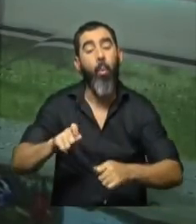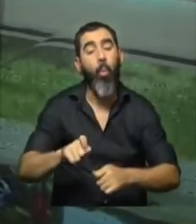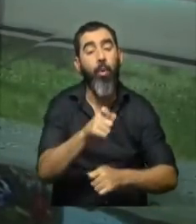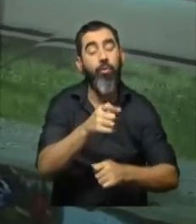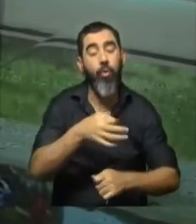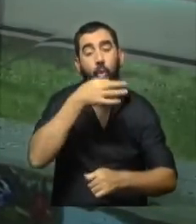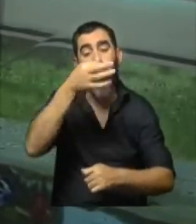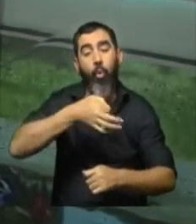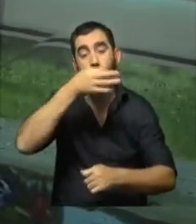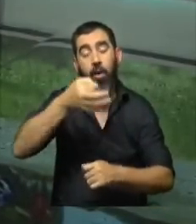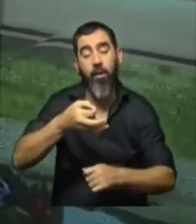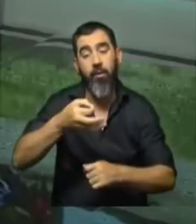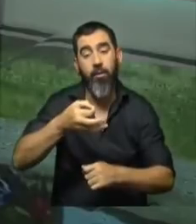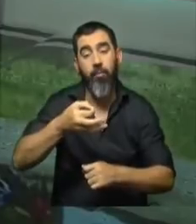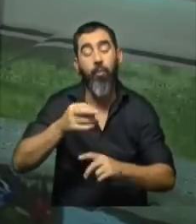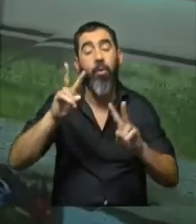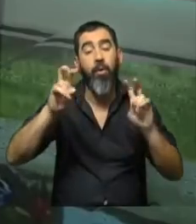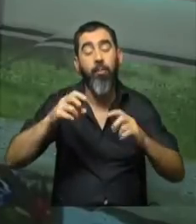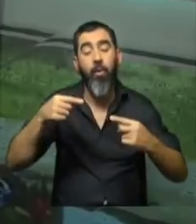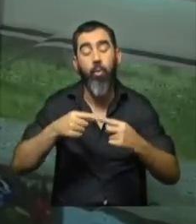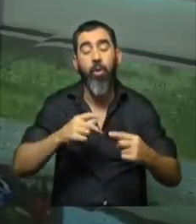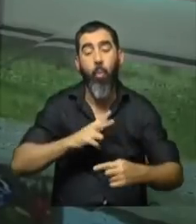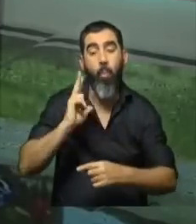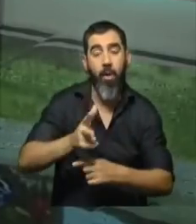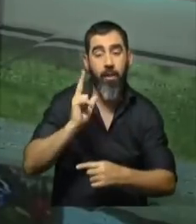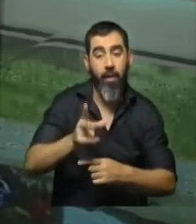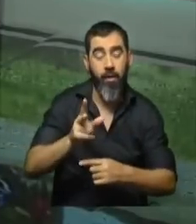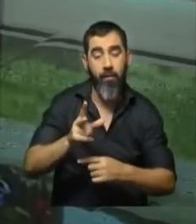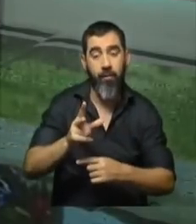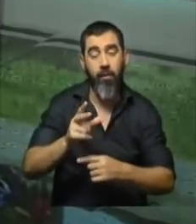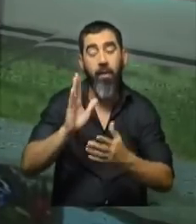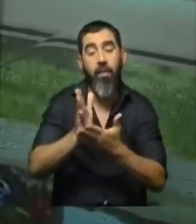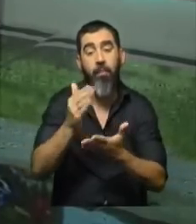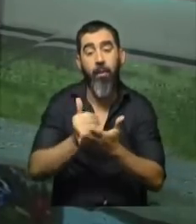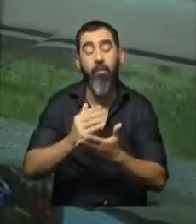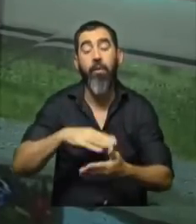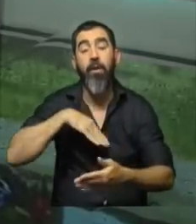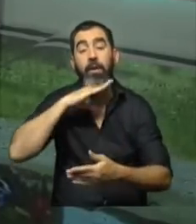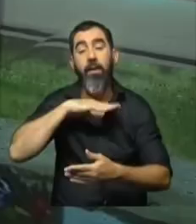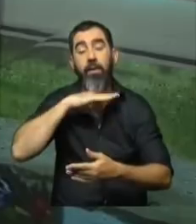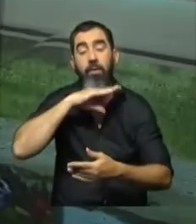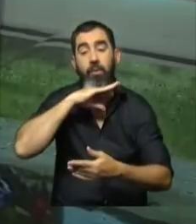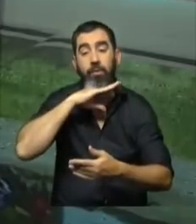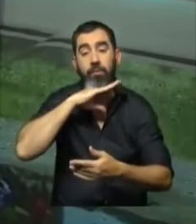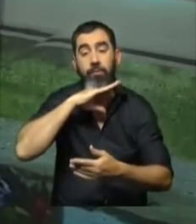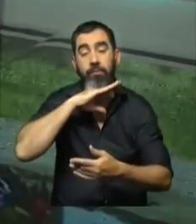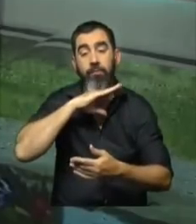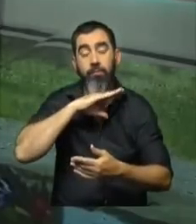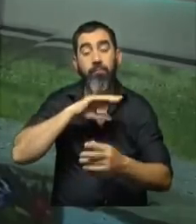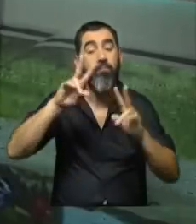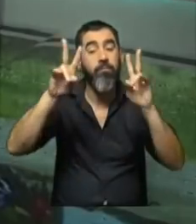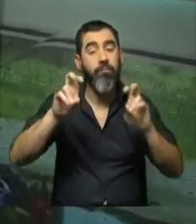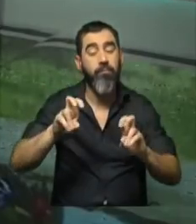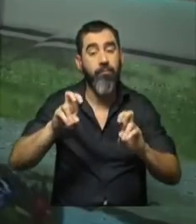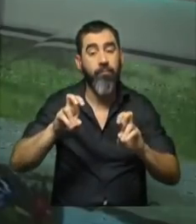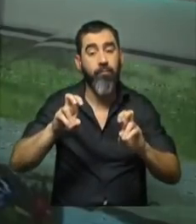y público que se realiza por crímenes de lesa humanidad. Nos vamos a ir hasta el departamento de Canelones, concretamente en el marco